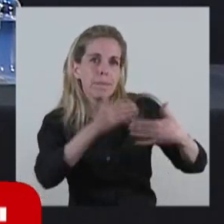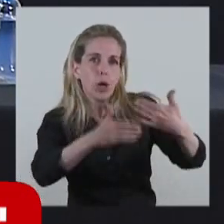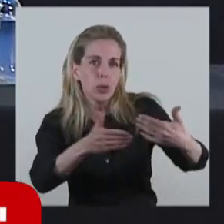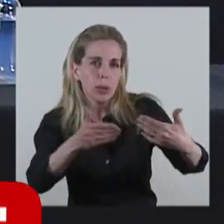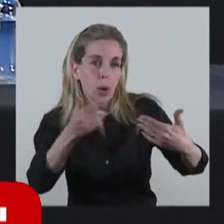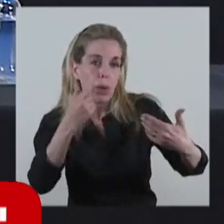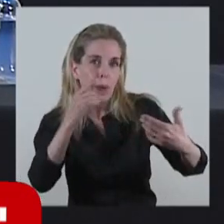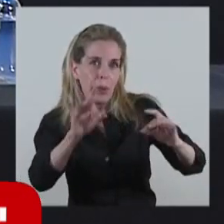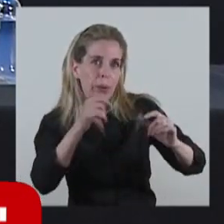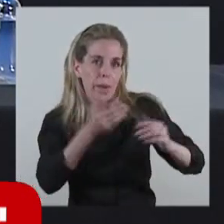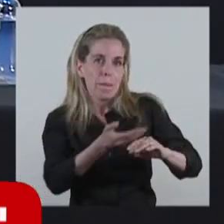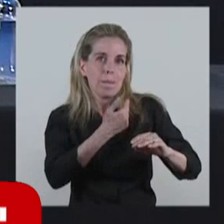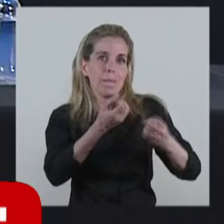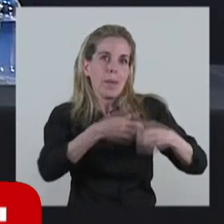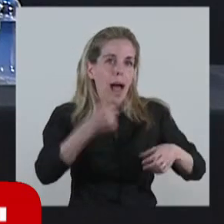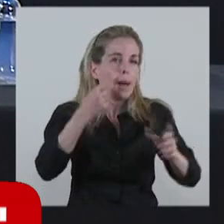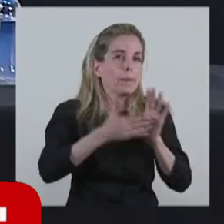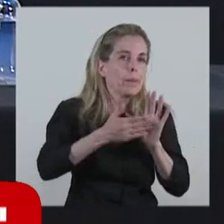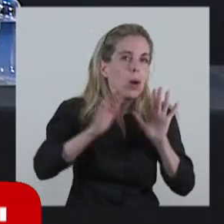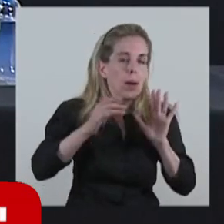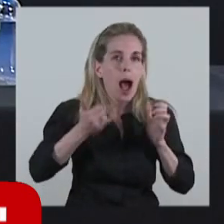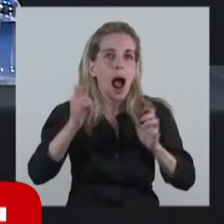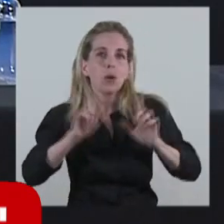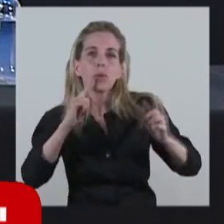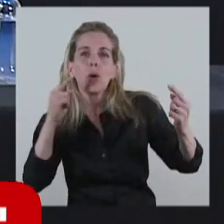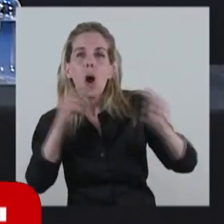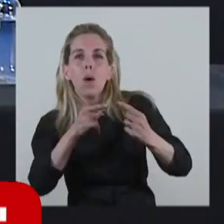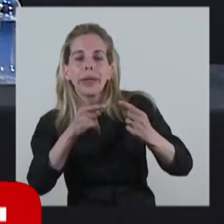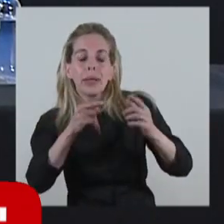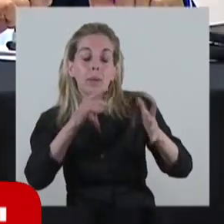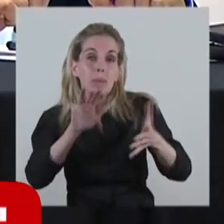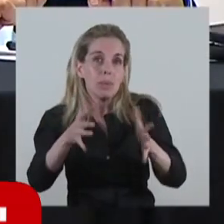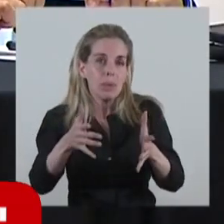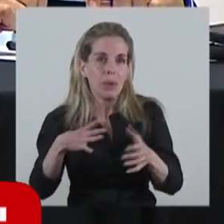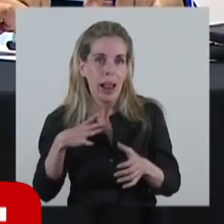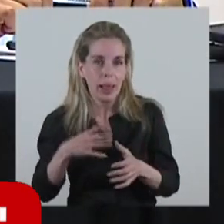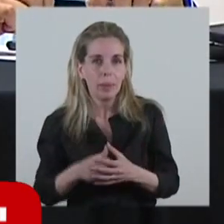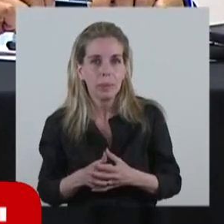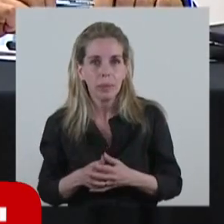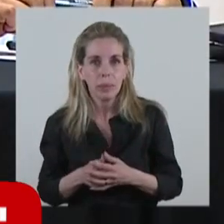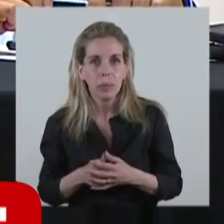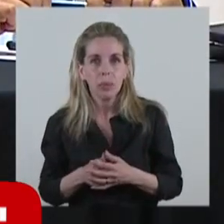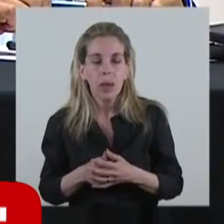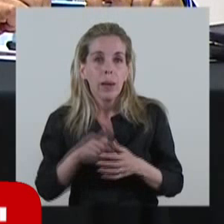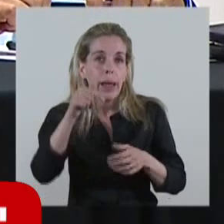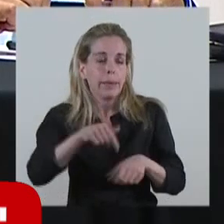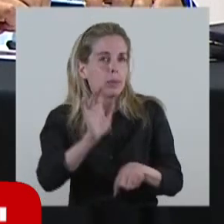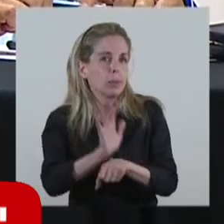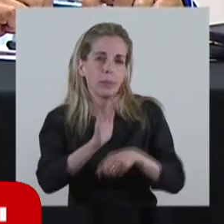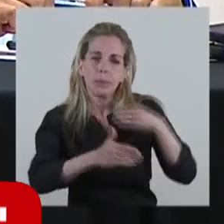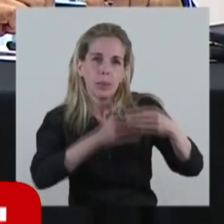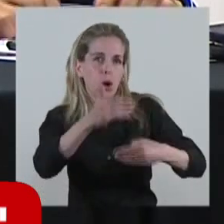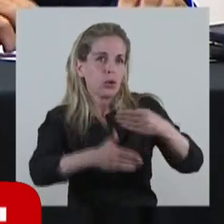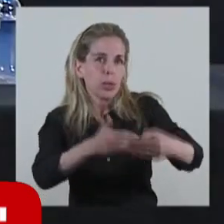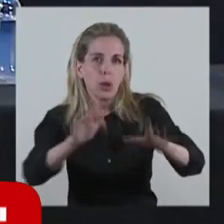ruido y ha habido expectativas relativamente volátiles. pero esto es un proceso y se va